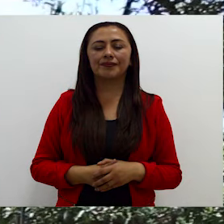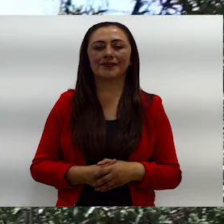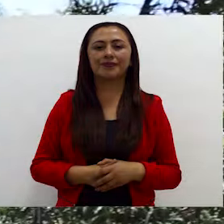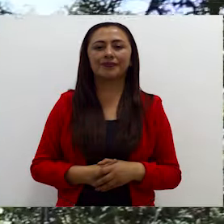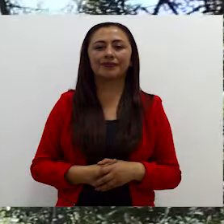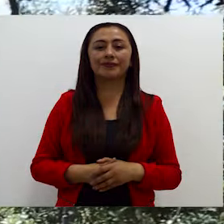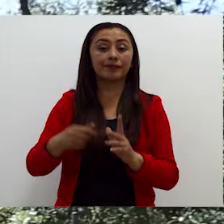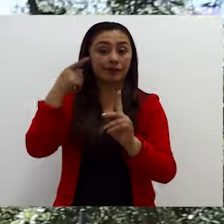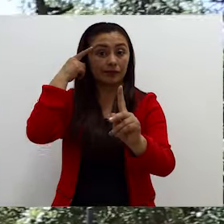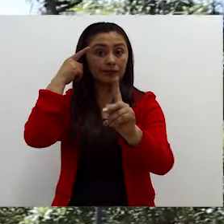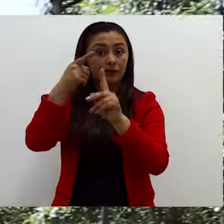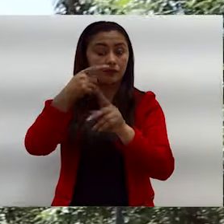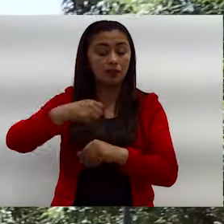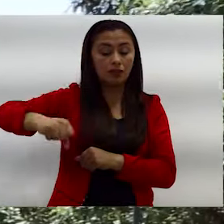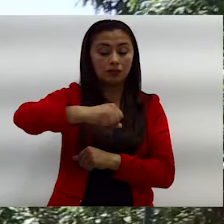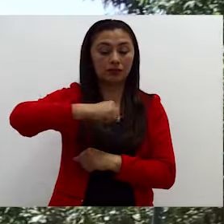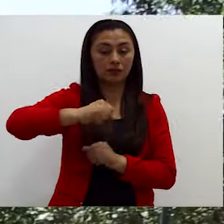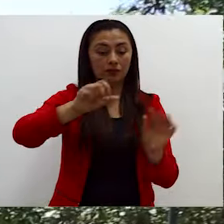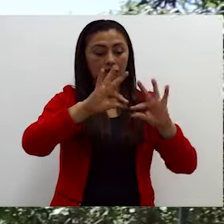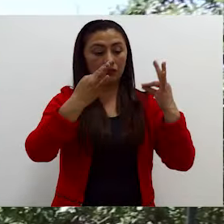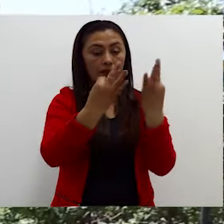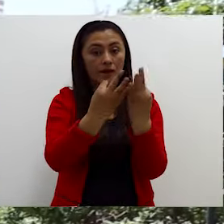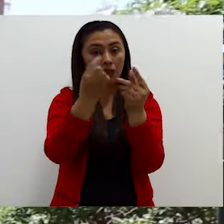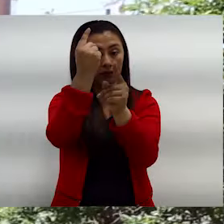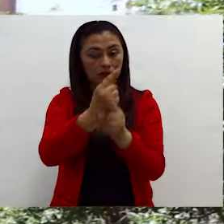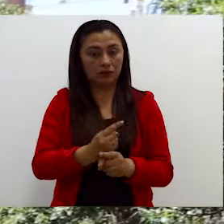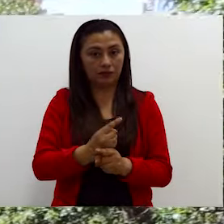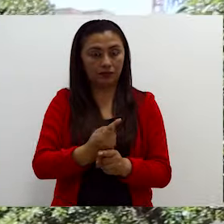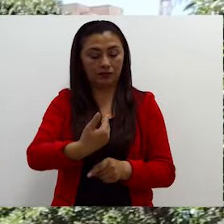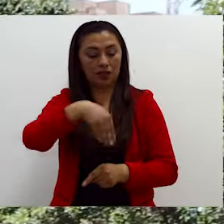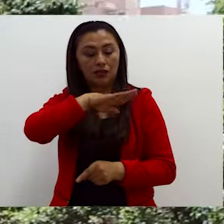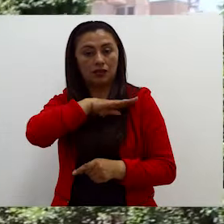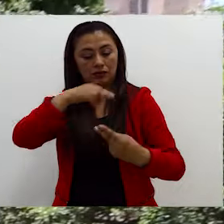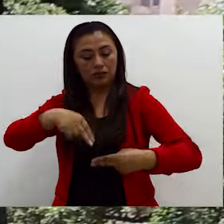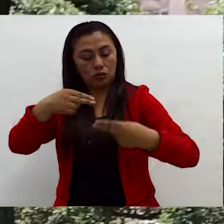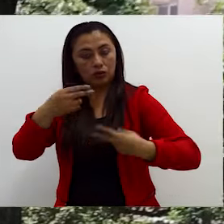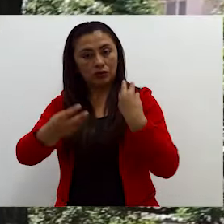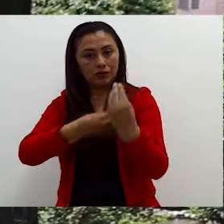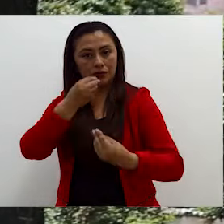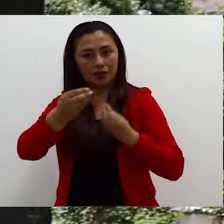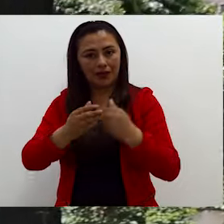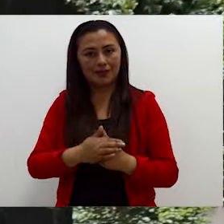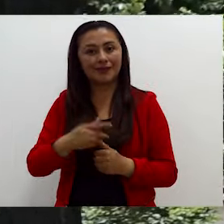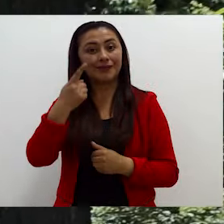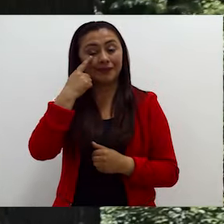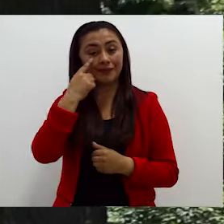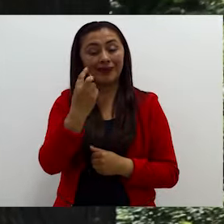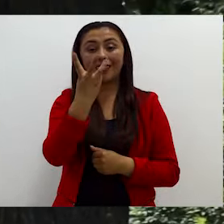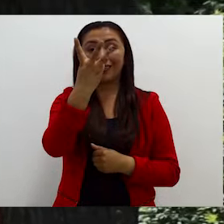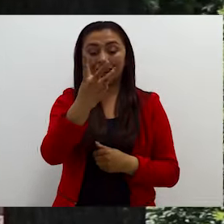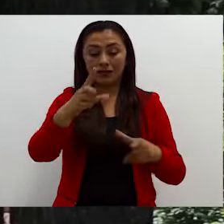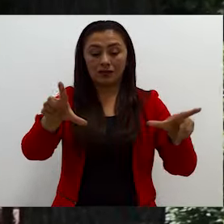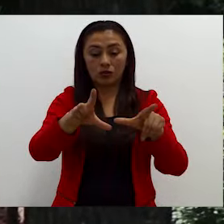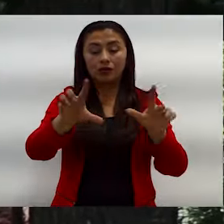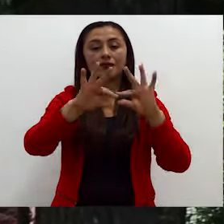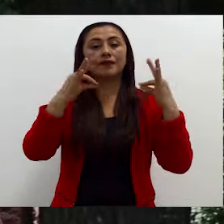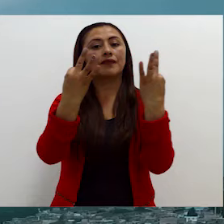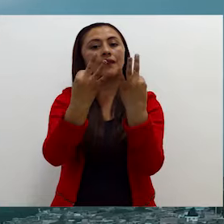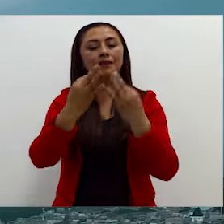Y con el fin de restablecer los derechos de las familias tunjanas, la administración municipal pone a disposición de los ciudadanos 3 nuevas